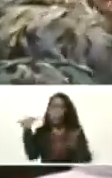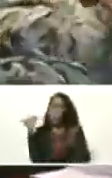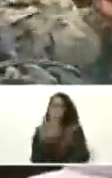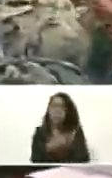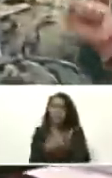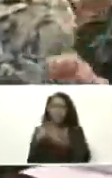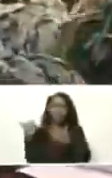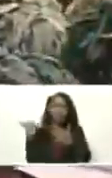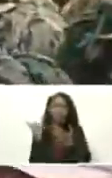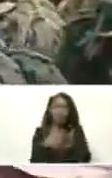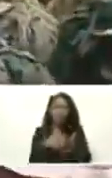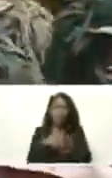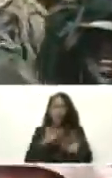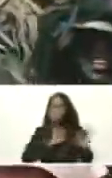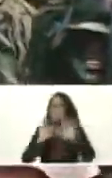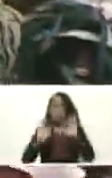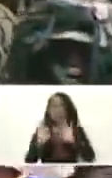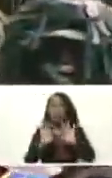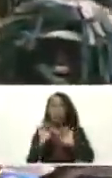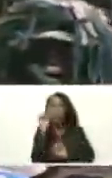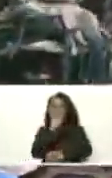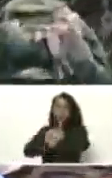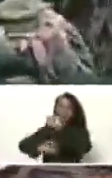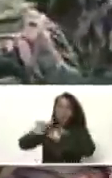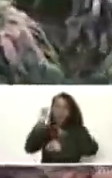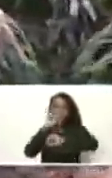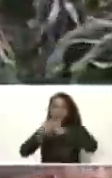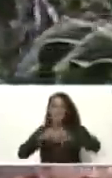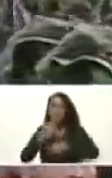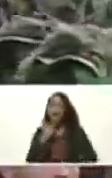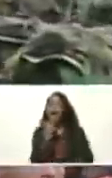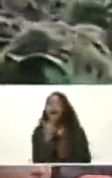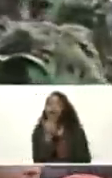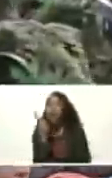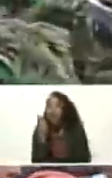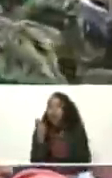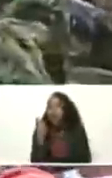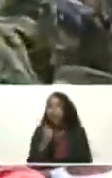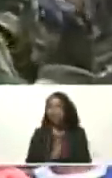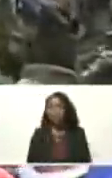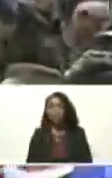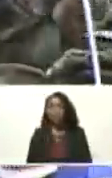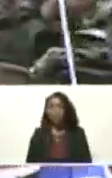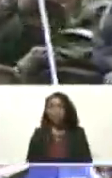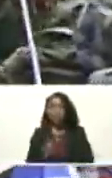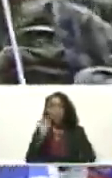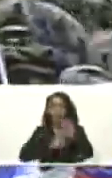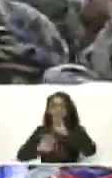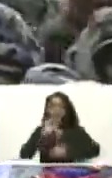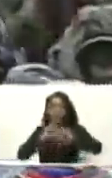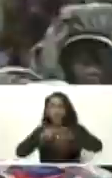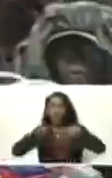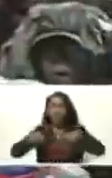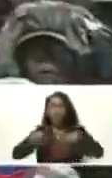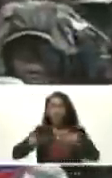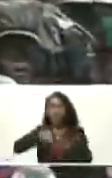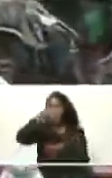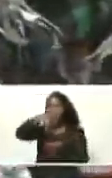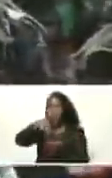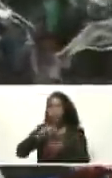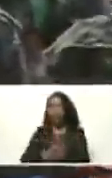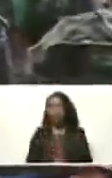miles preparados para el combate, si hiciera falta, por la defensa del territorio nacional.